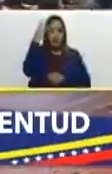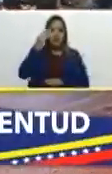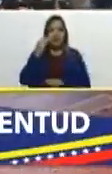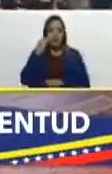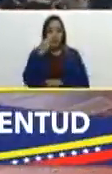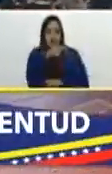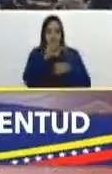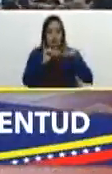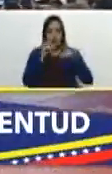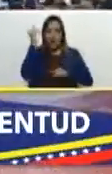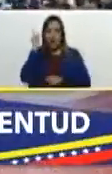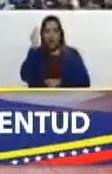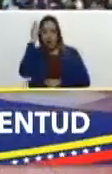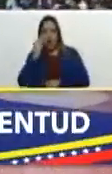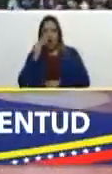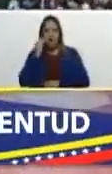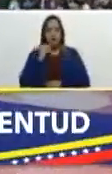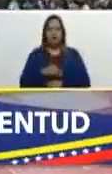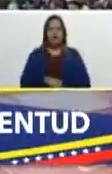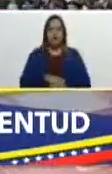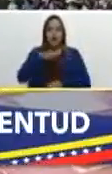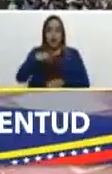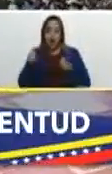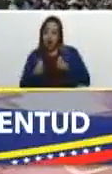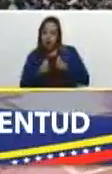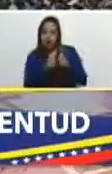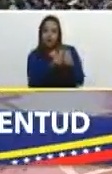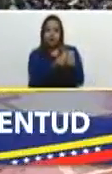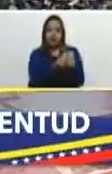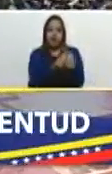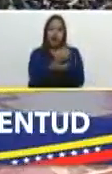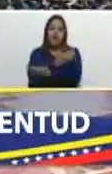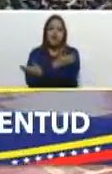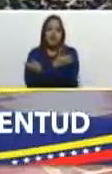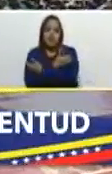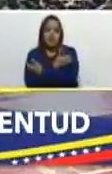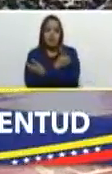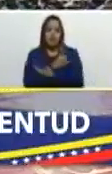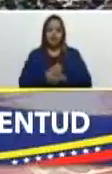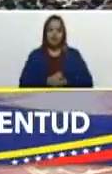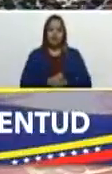donde está el joven, para acompañarlo, para abrazarlo.